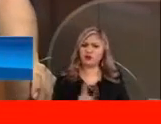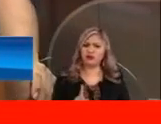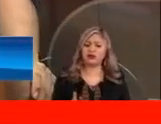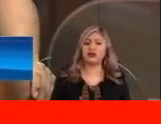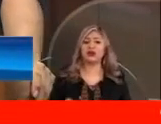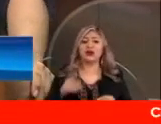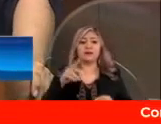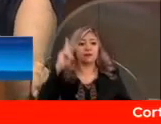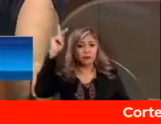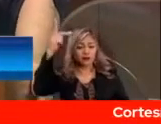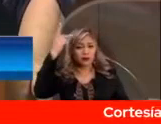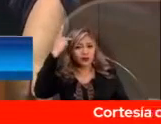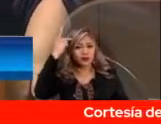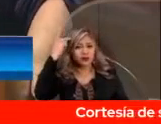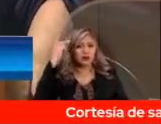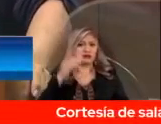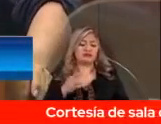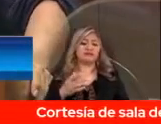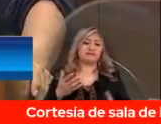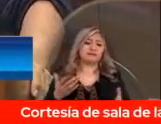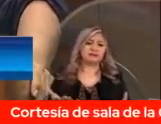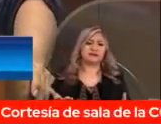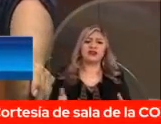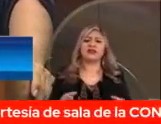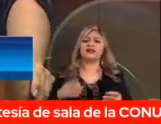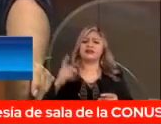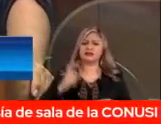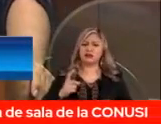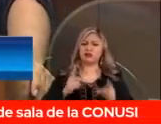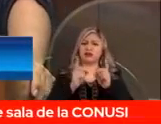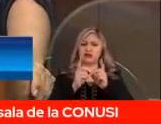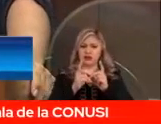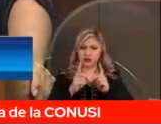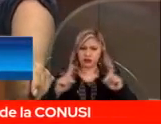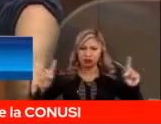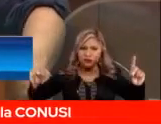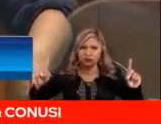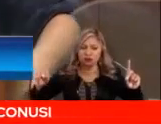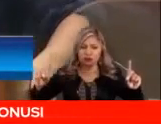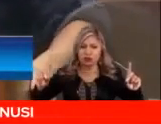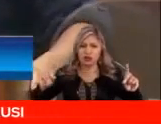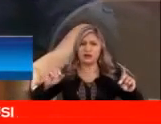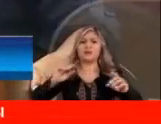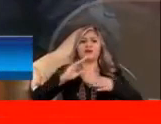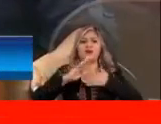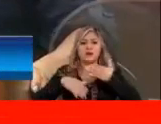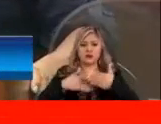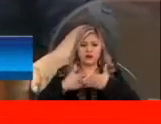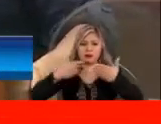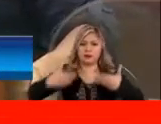las políticas mal llevadas. Una democracia real tiene que tomar en cuenta al soberano, al